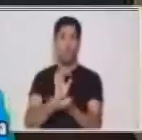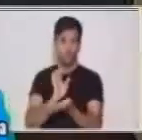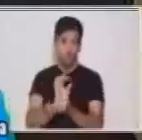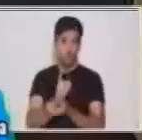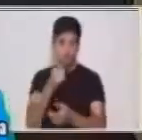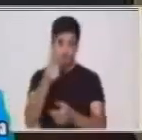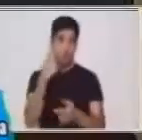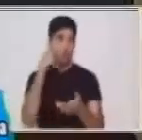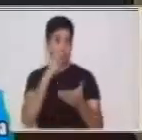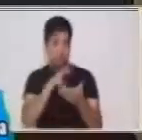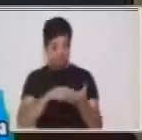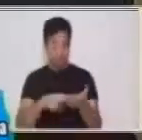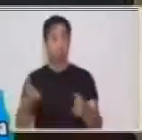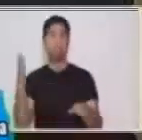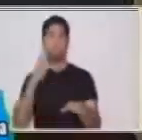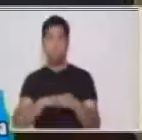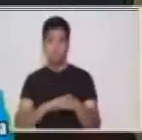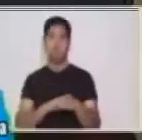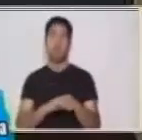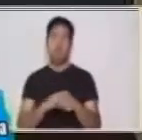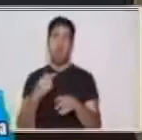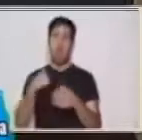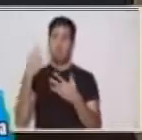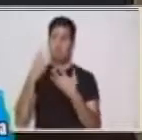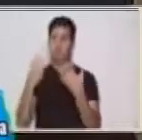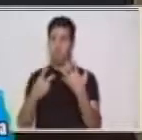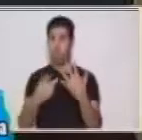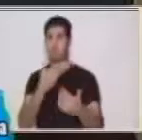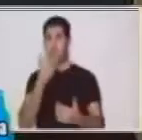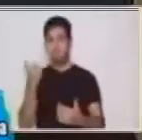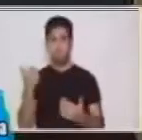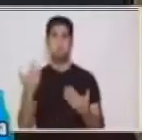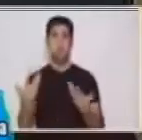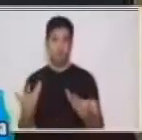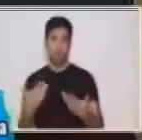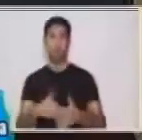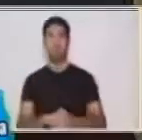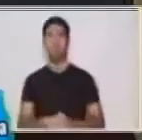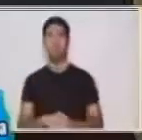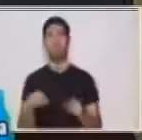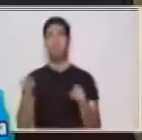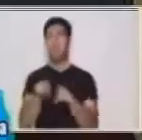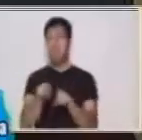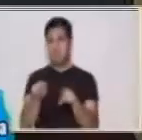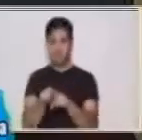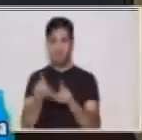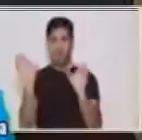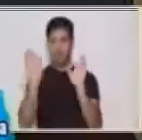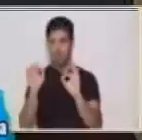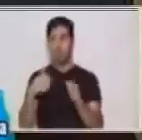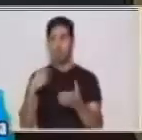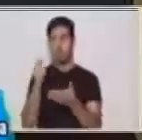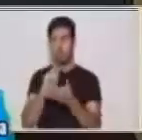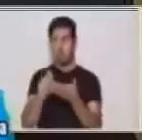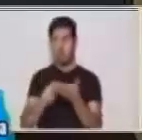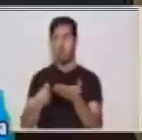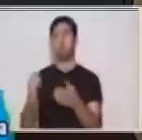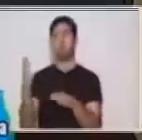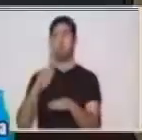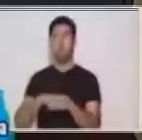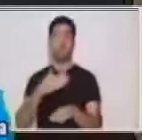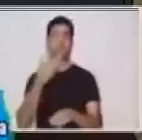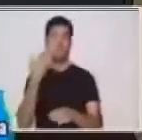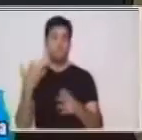leemos, mejor vocabulario vamos a tener. Y de igual manera vamos a redactar con